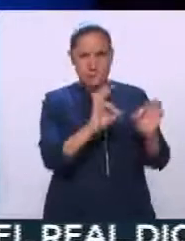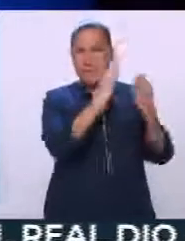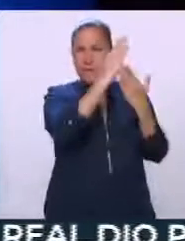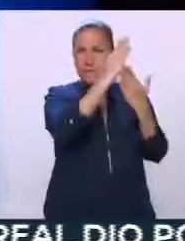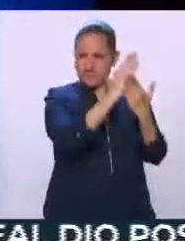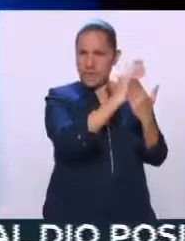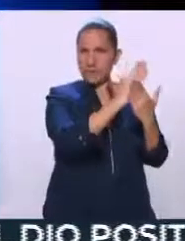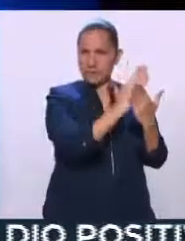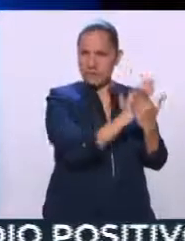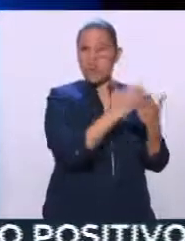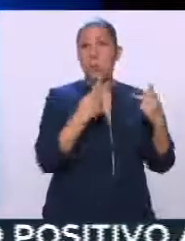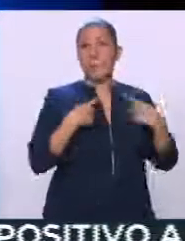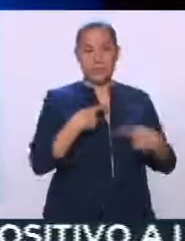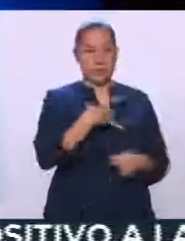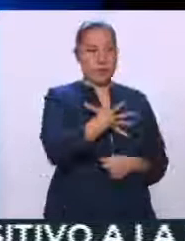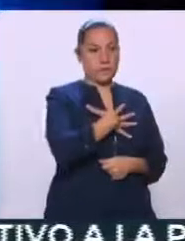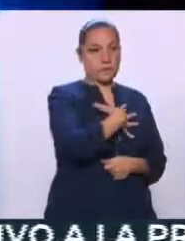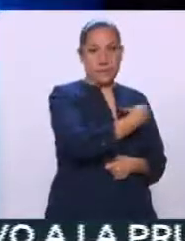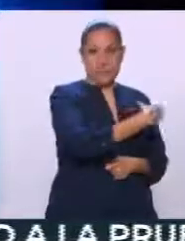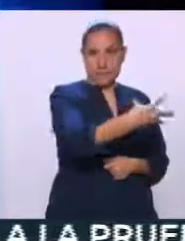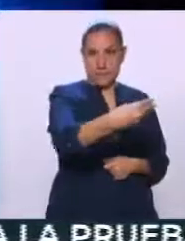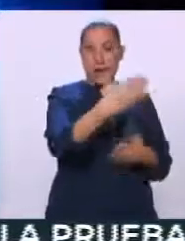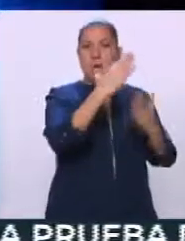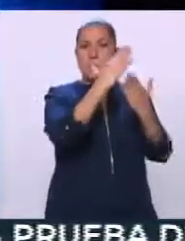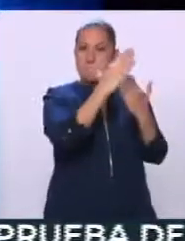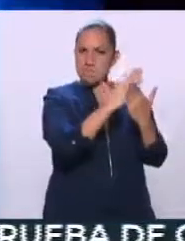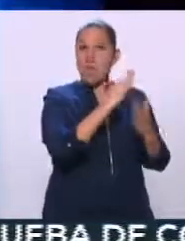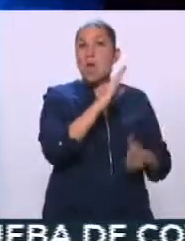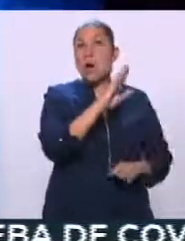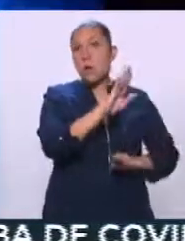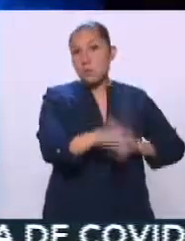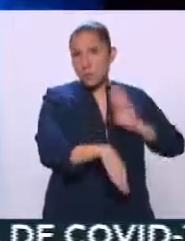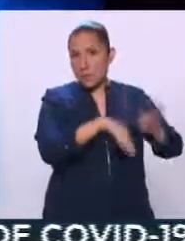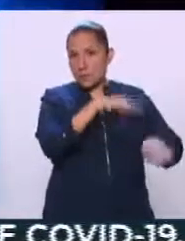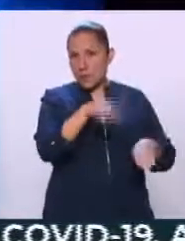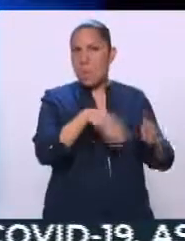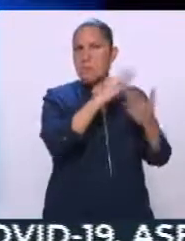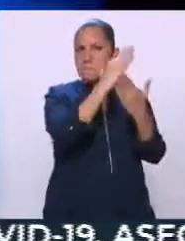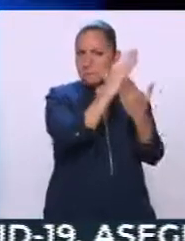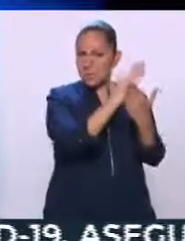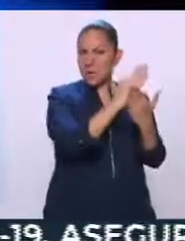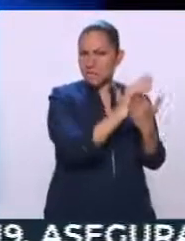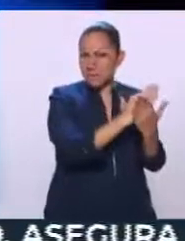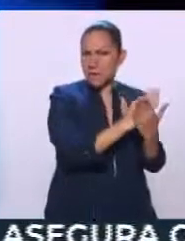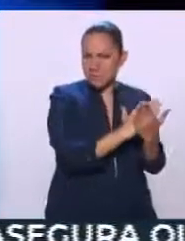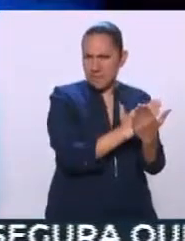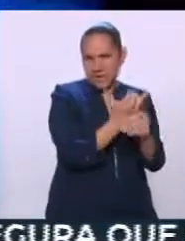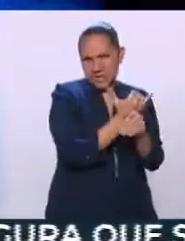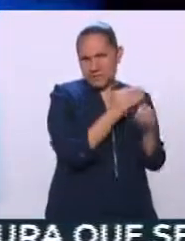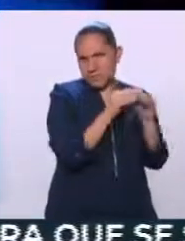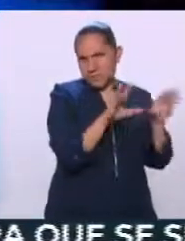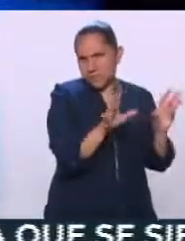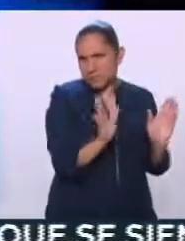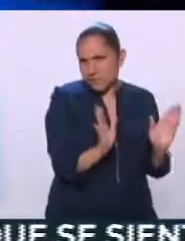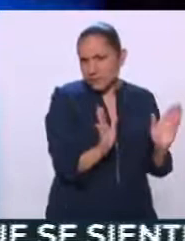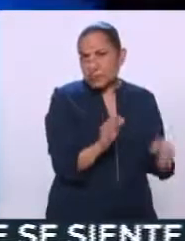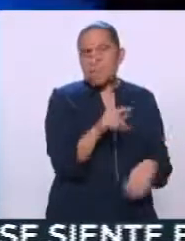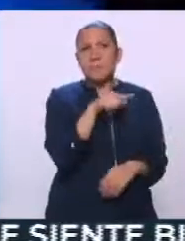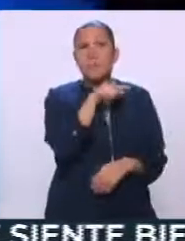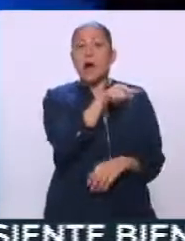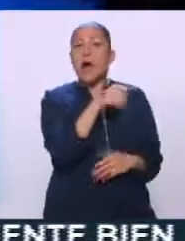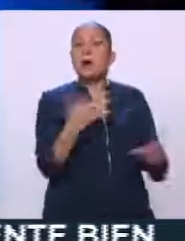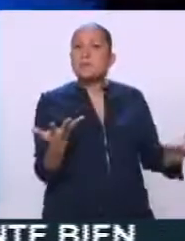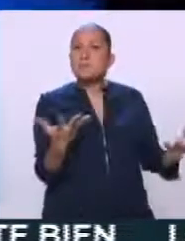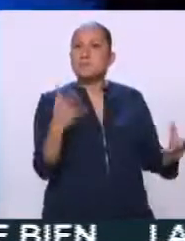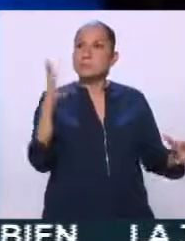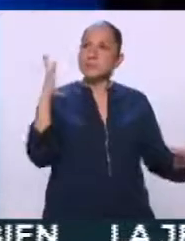caso de contagios, en el caso de fallecimientos. No se dice, por supuesto, que no haya acumulados